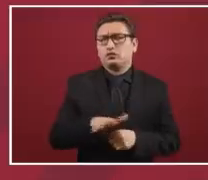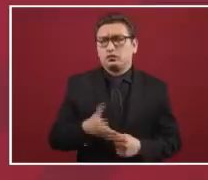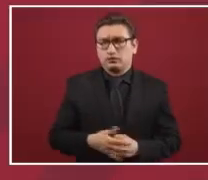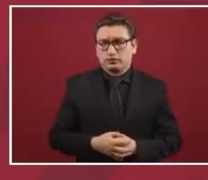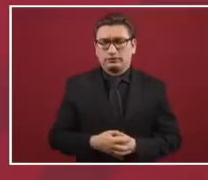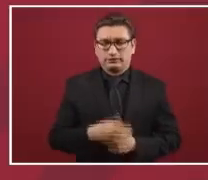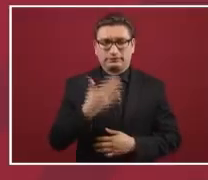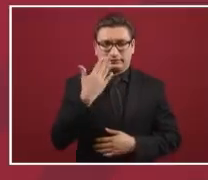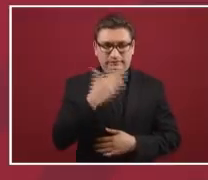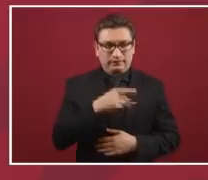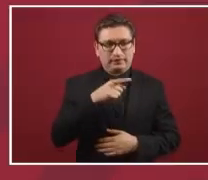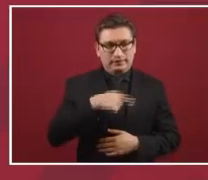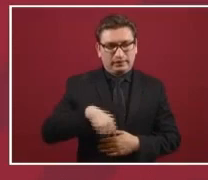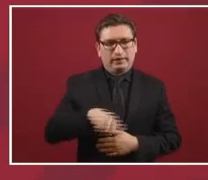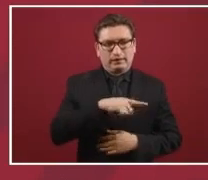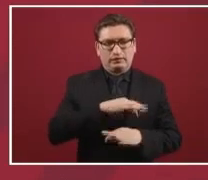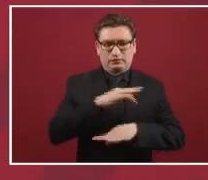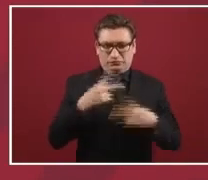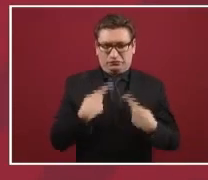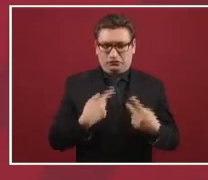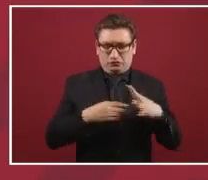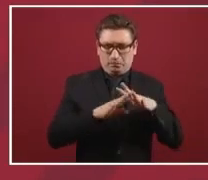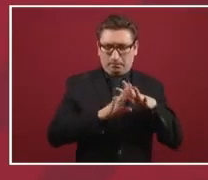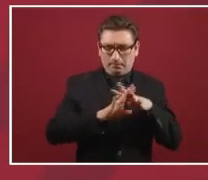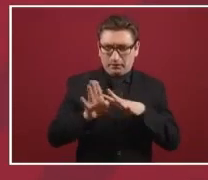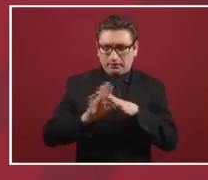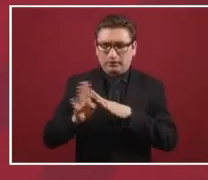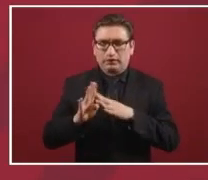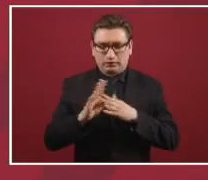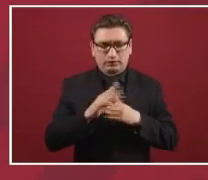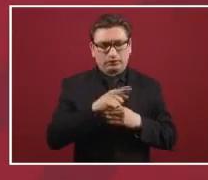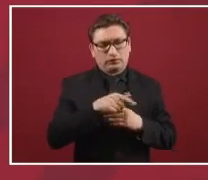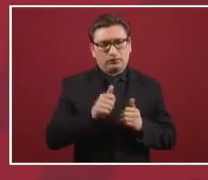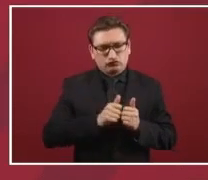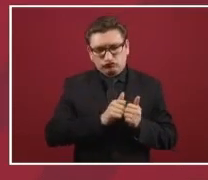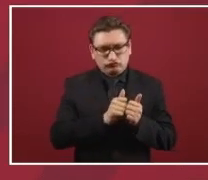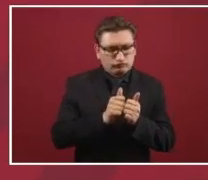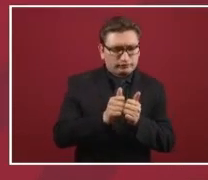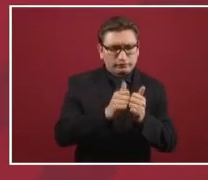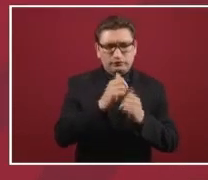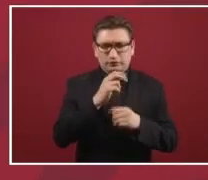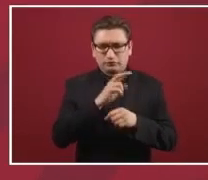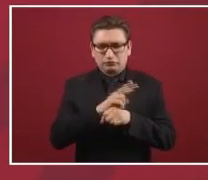el acompañar a migrantes que ya